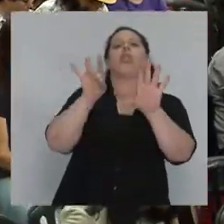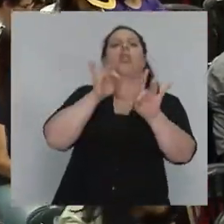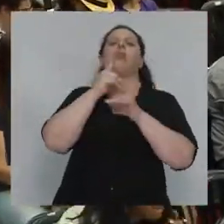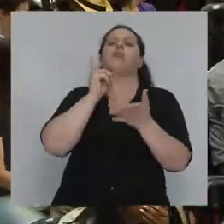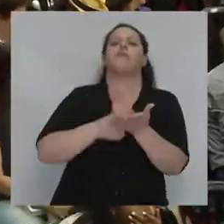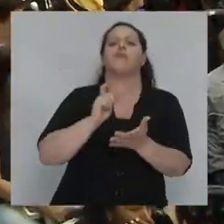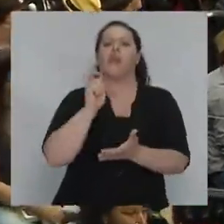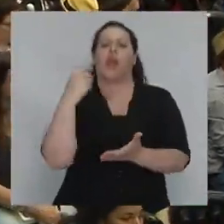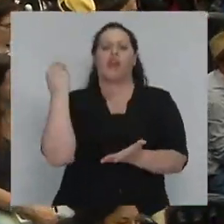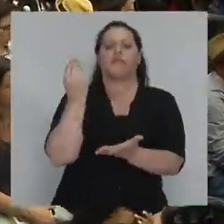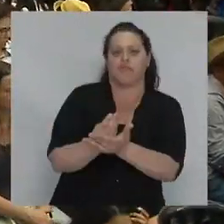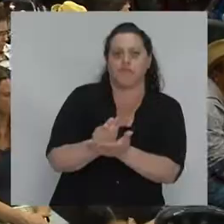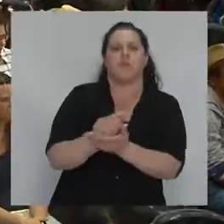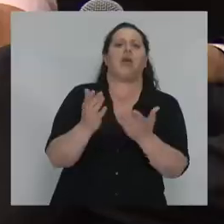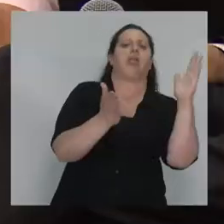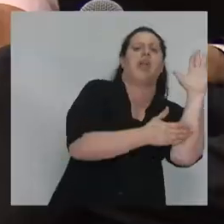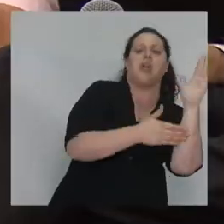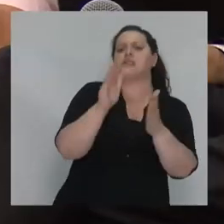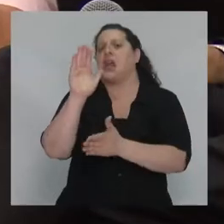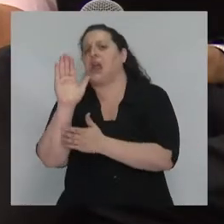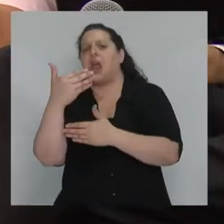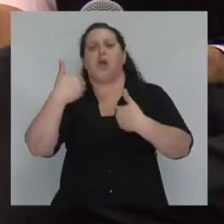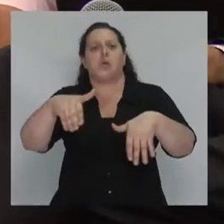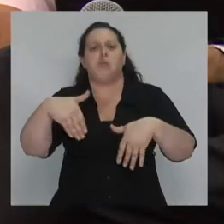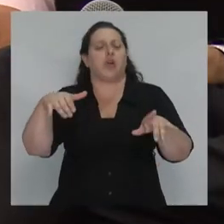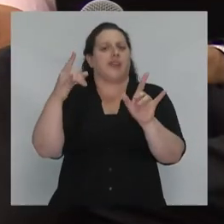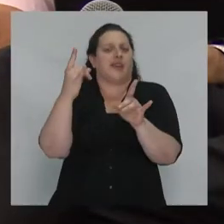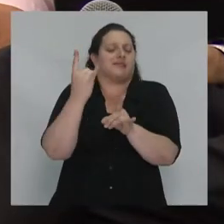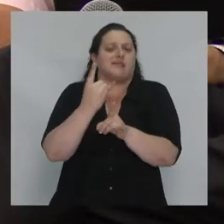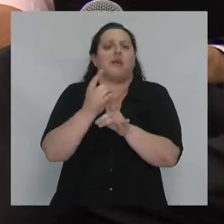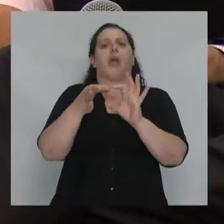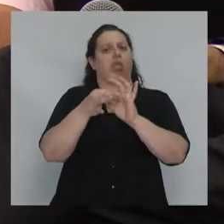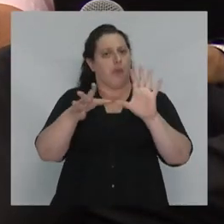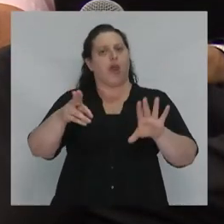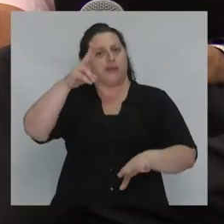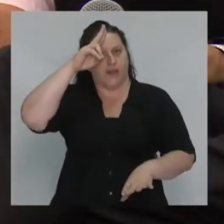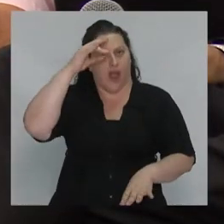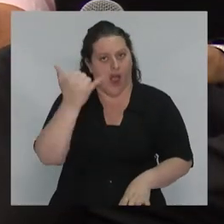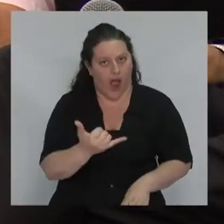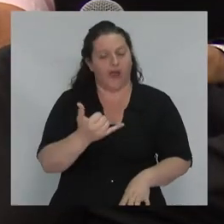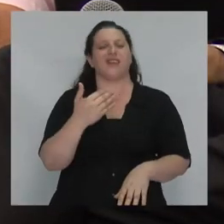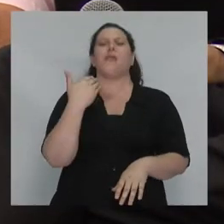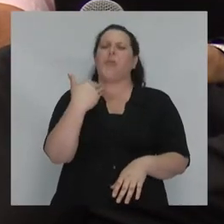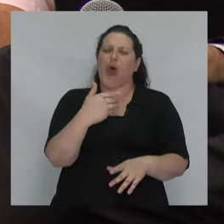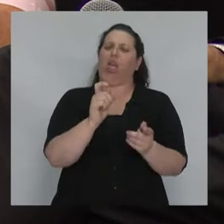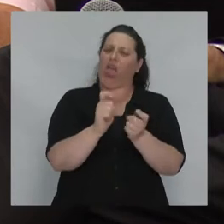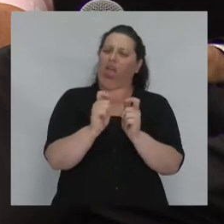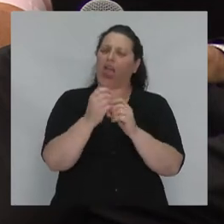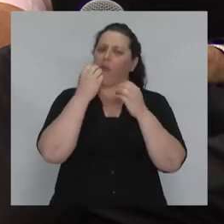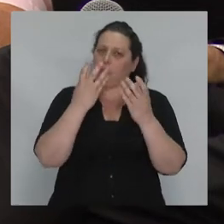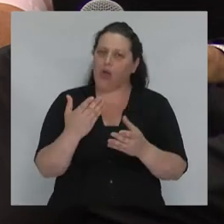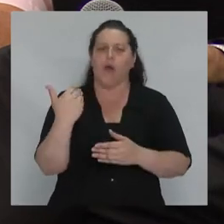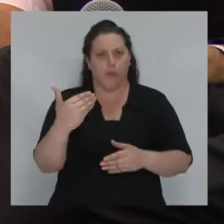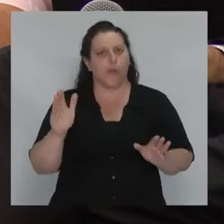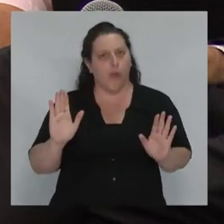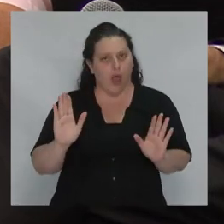pero siempre respetando las reglas democráticas. Por supuesto, esos mecanismos son perfectibles, hay que